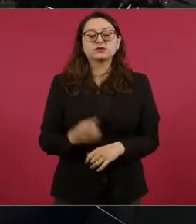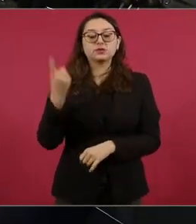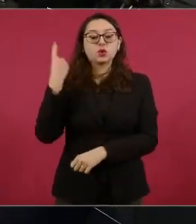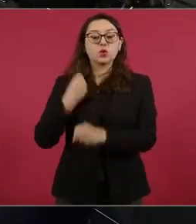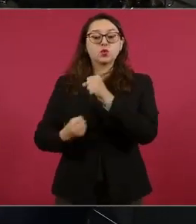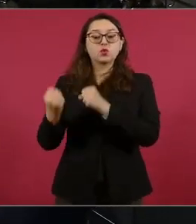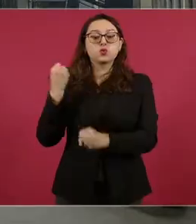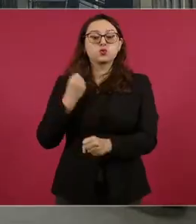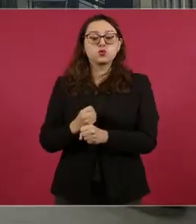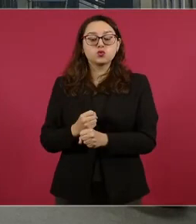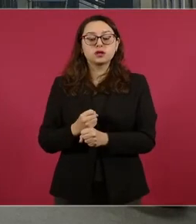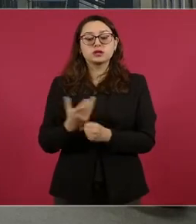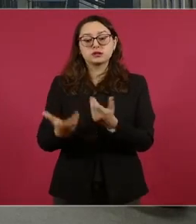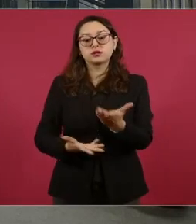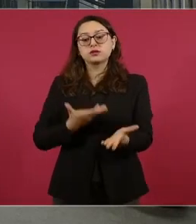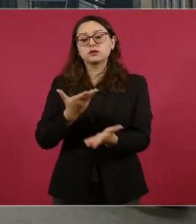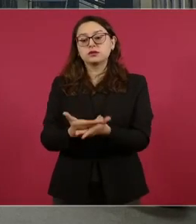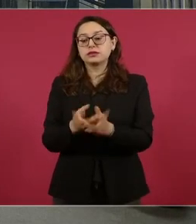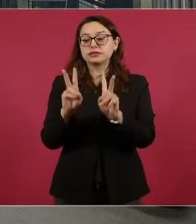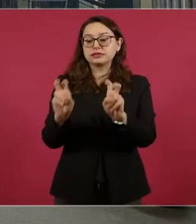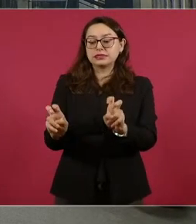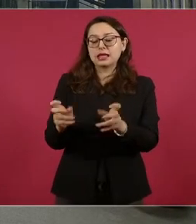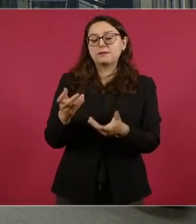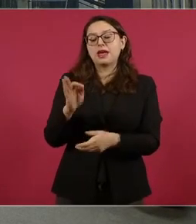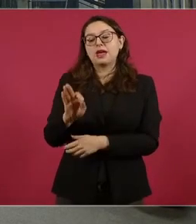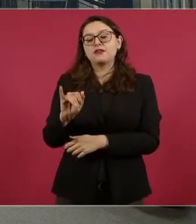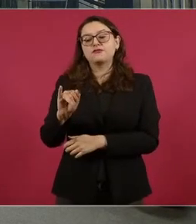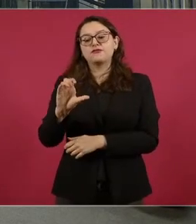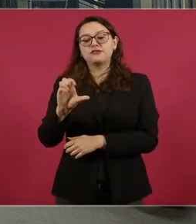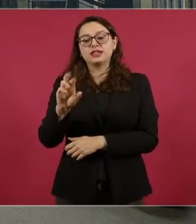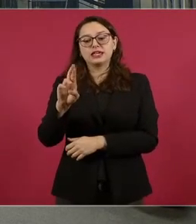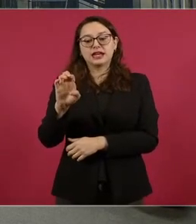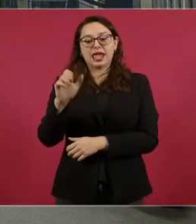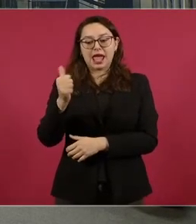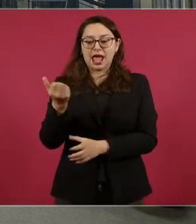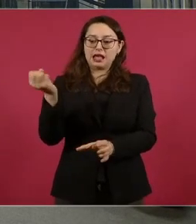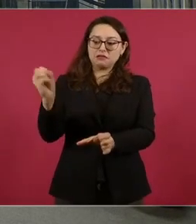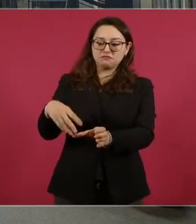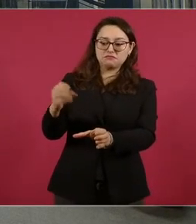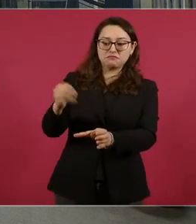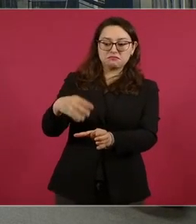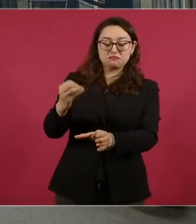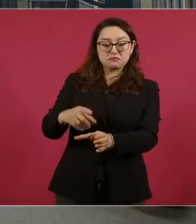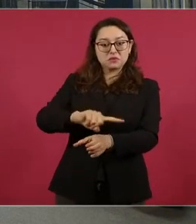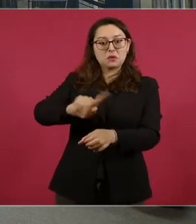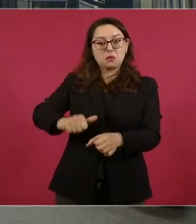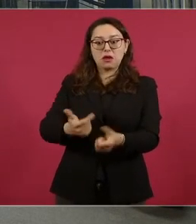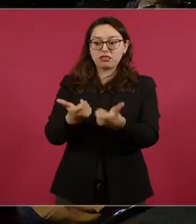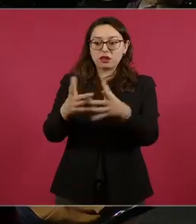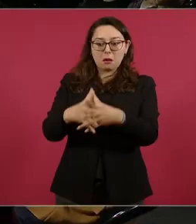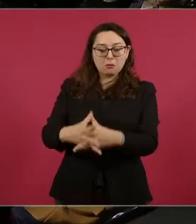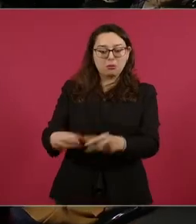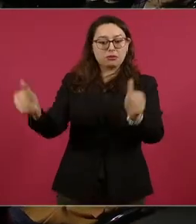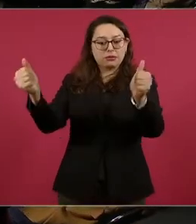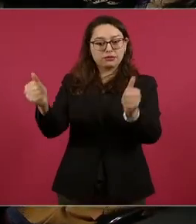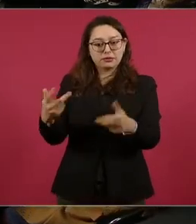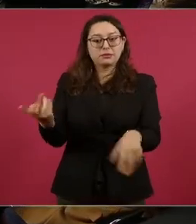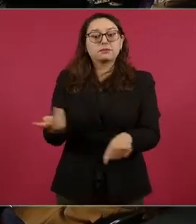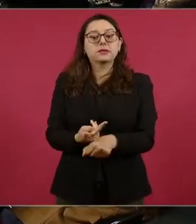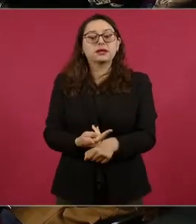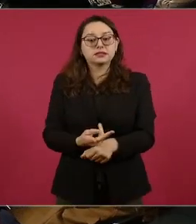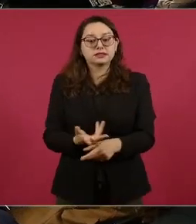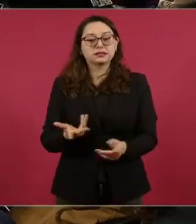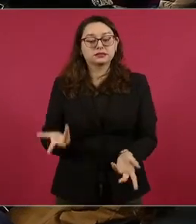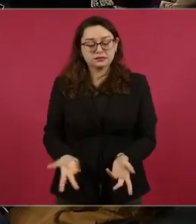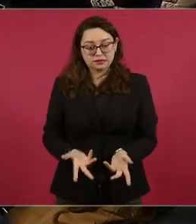los ahorradores de Ficrea donde usted pidió que fueran atendidos los ahorradores por la consejería jurídica la comisión de ahorradores entregó la